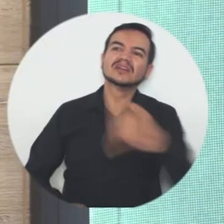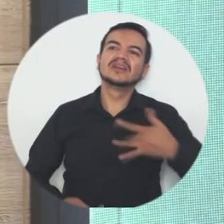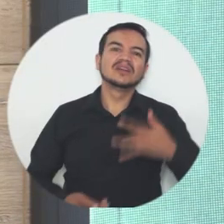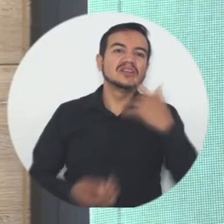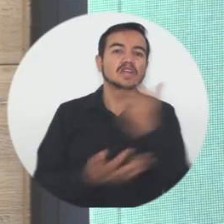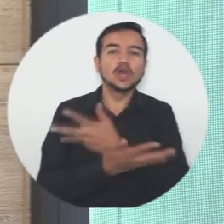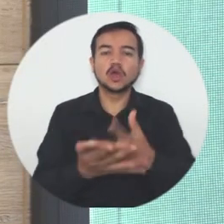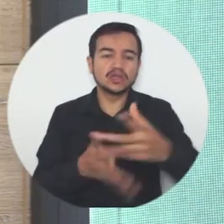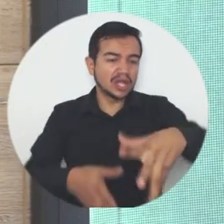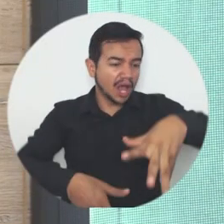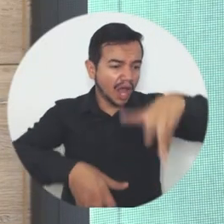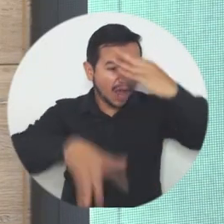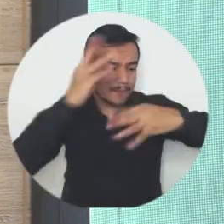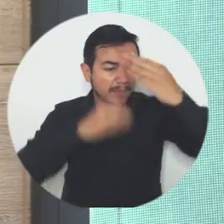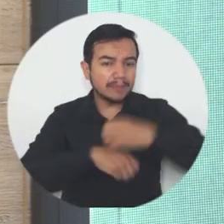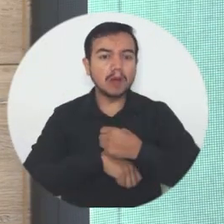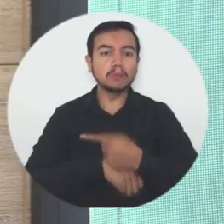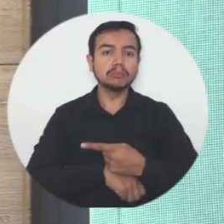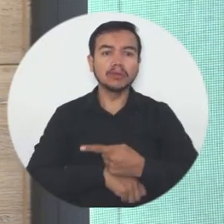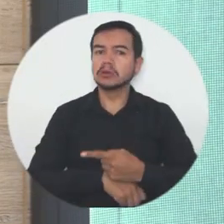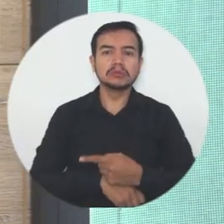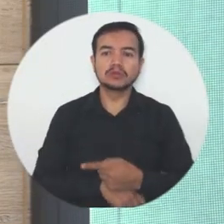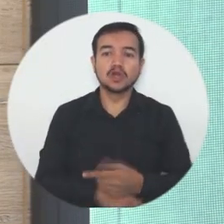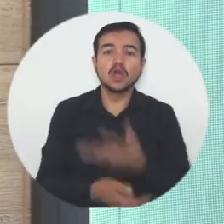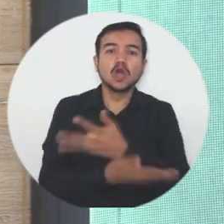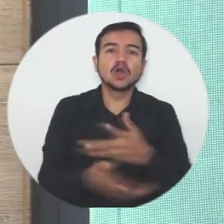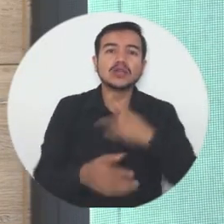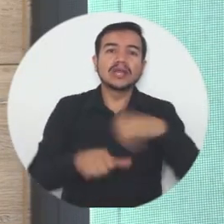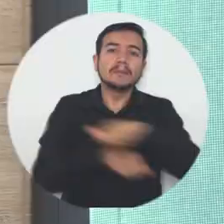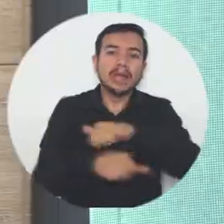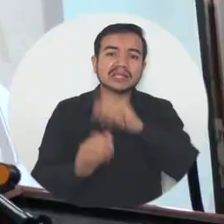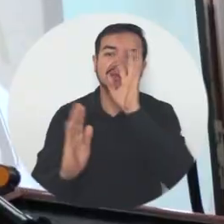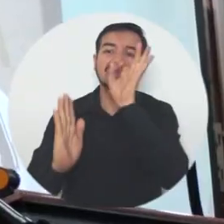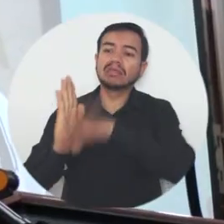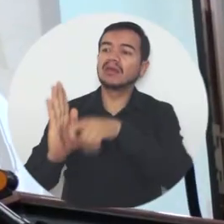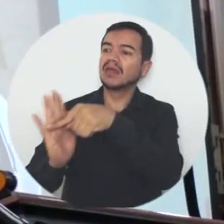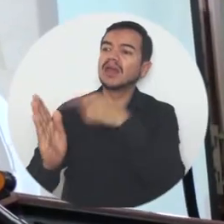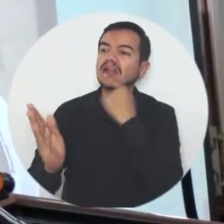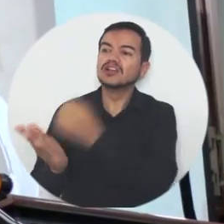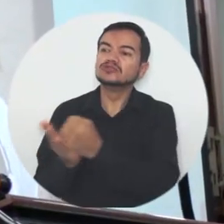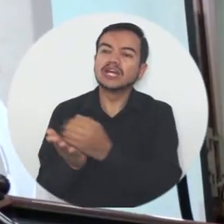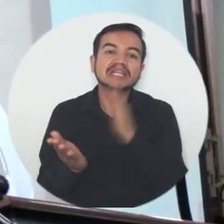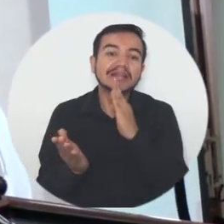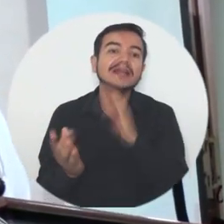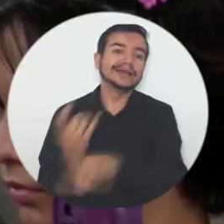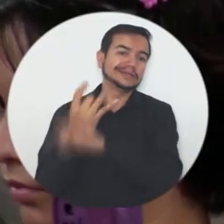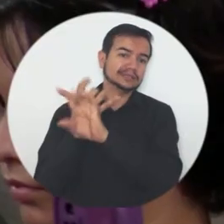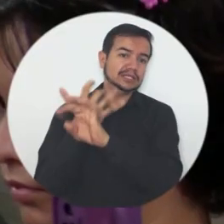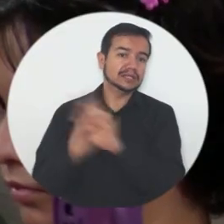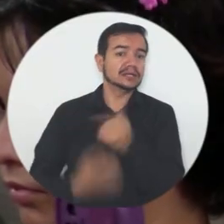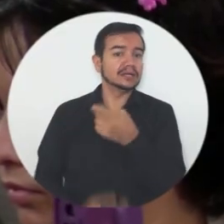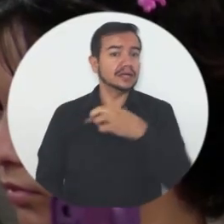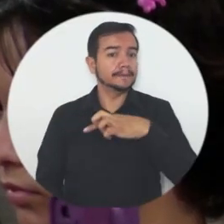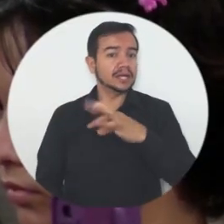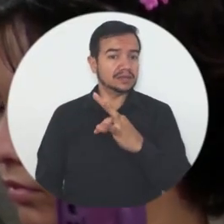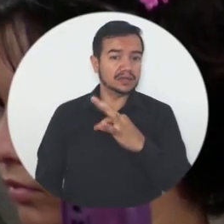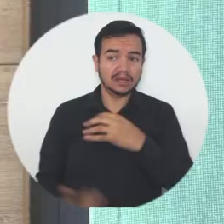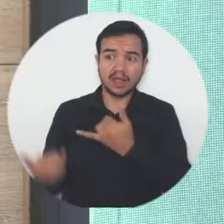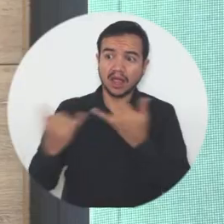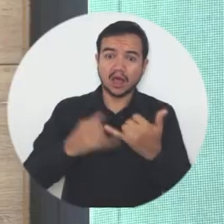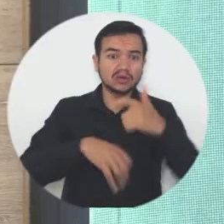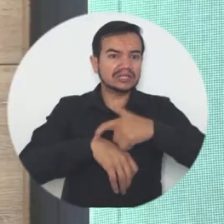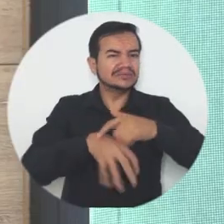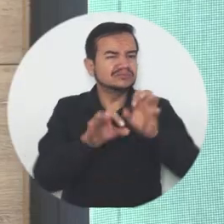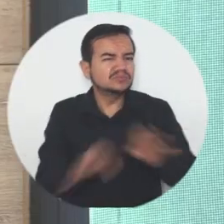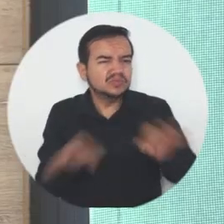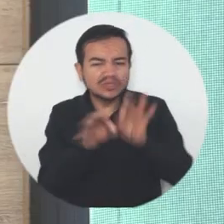No crean en que las cosas se pueden aprender rápidamente. Para lo inútil que se pueda hacer mecánicamente ya está ChatGPT. Estos tiempos son otros, pero